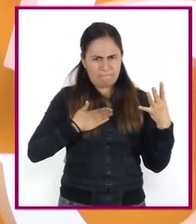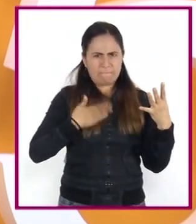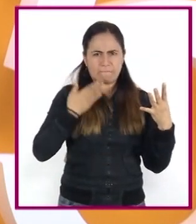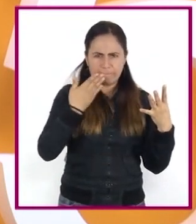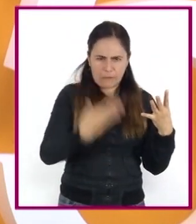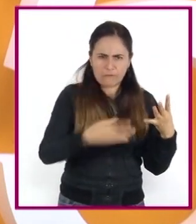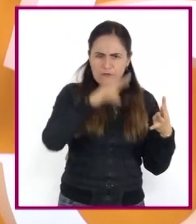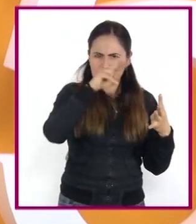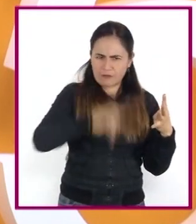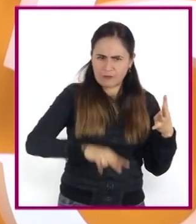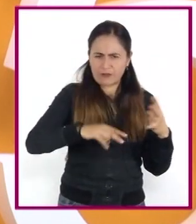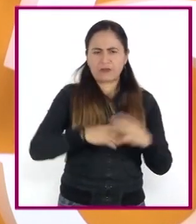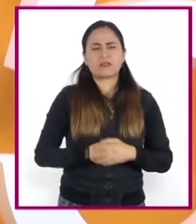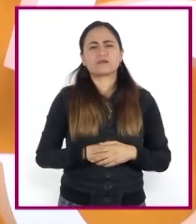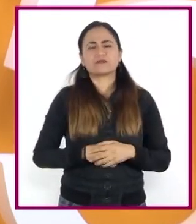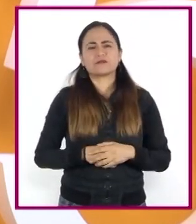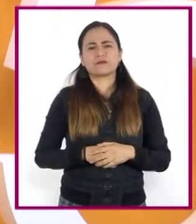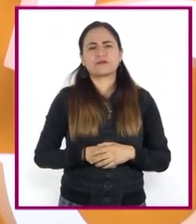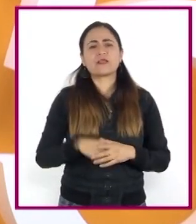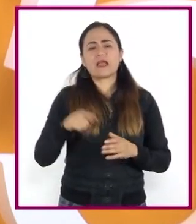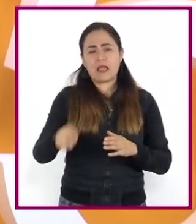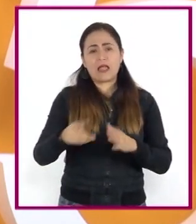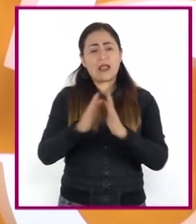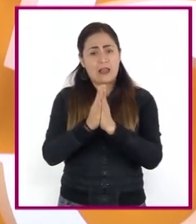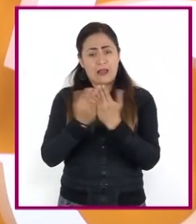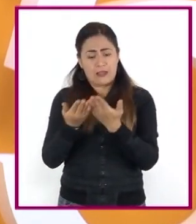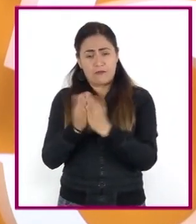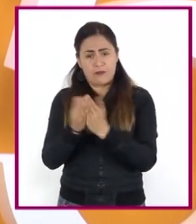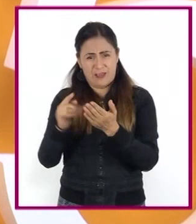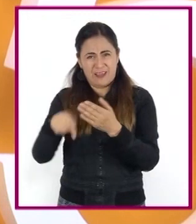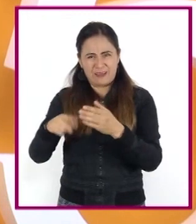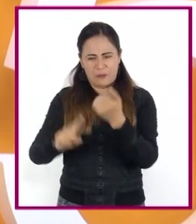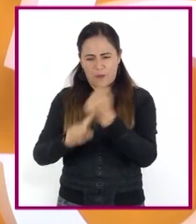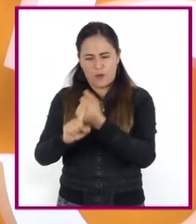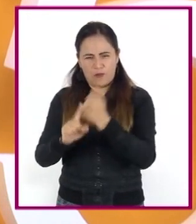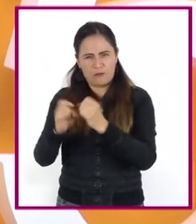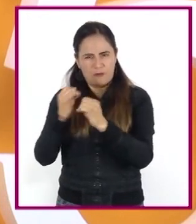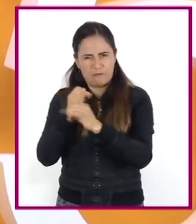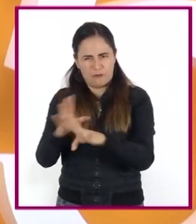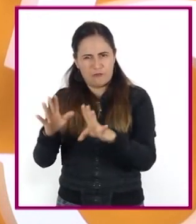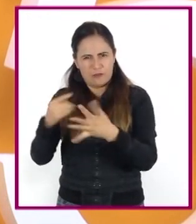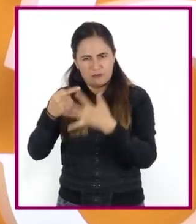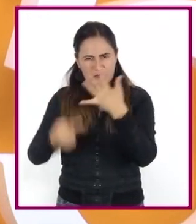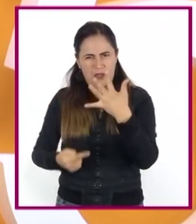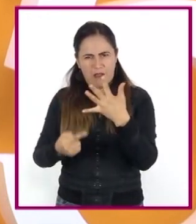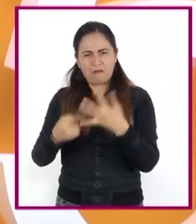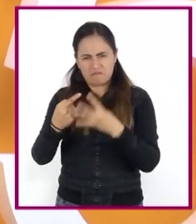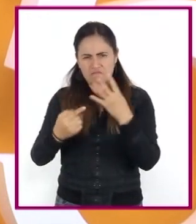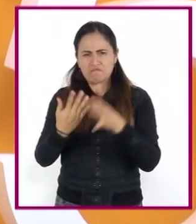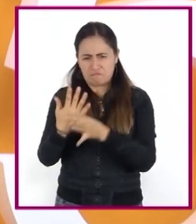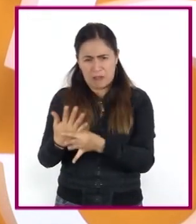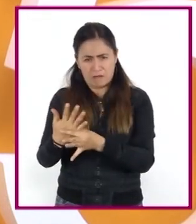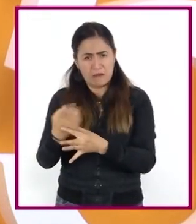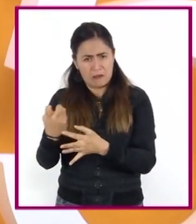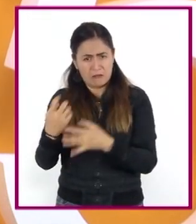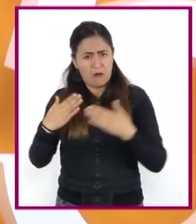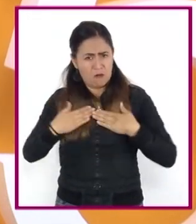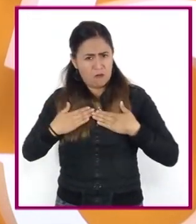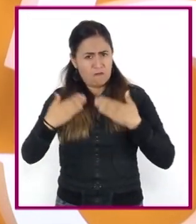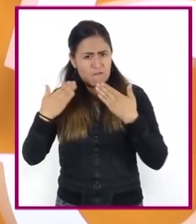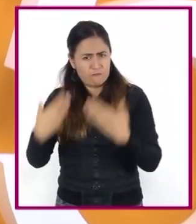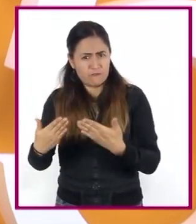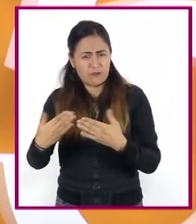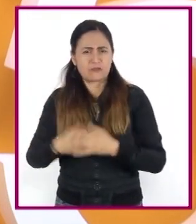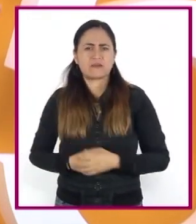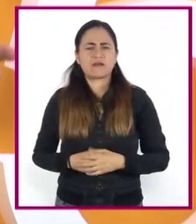decir, la información que aparece en cada una de ellas provino de una fuente confiable, la cual puede